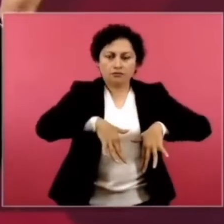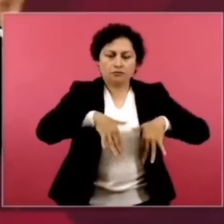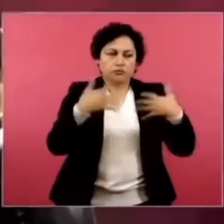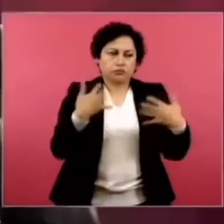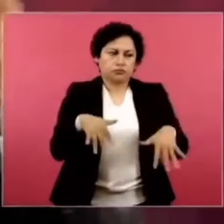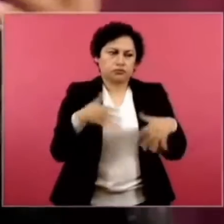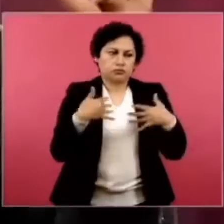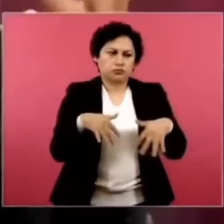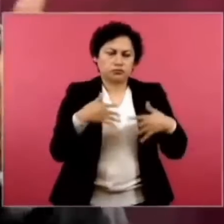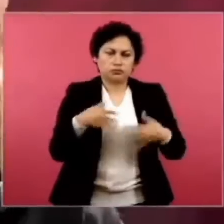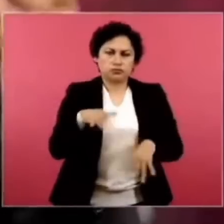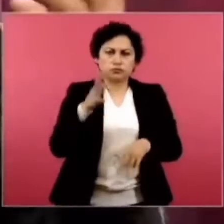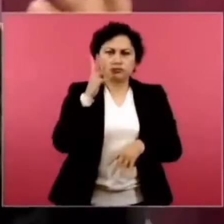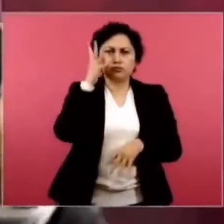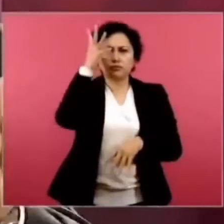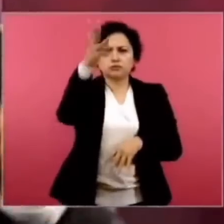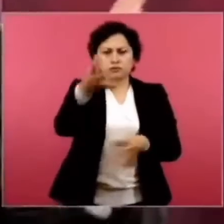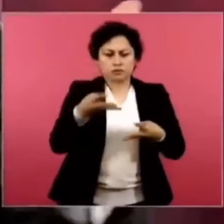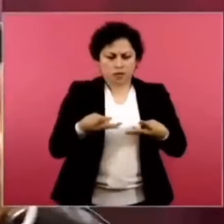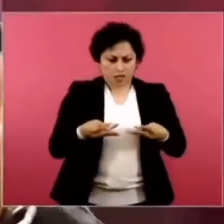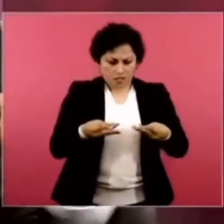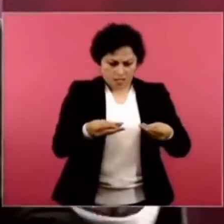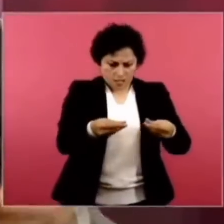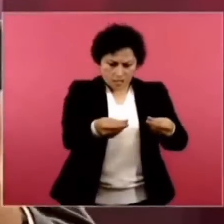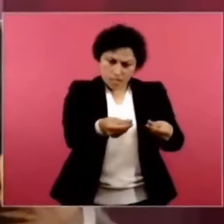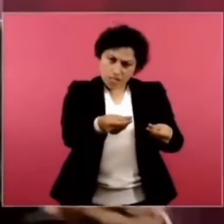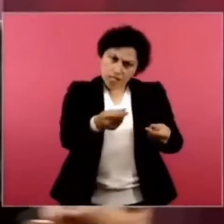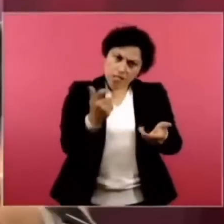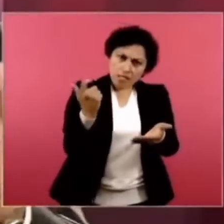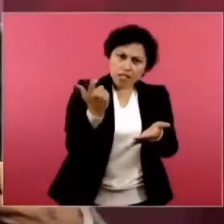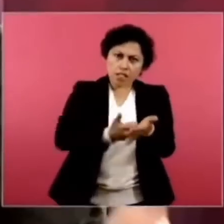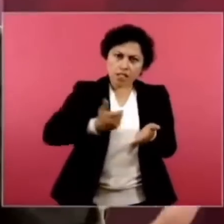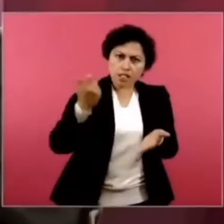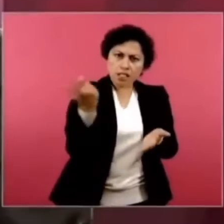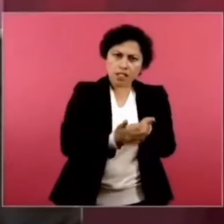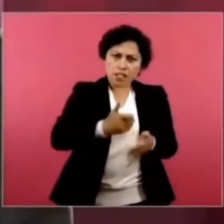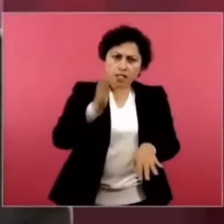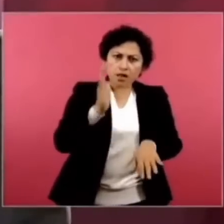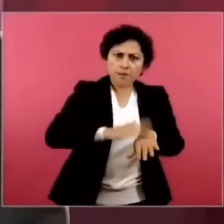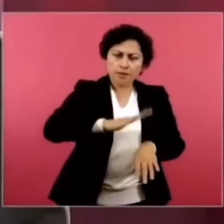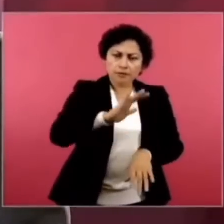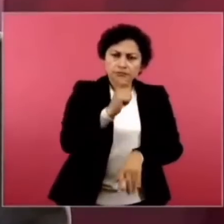iba a ser un barril sin fondo.